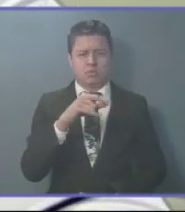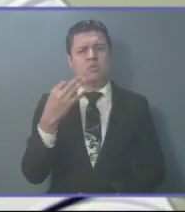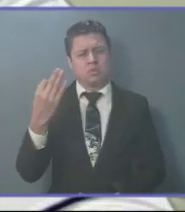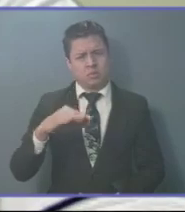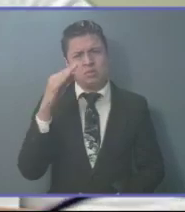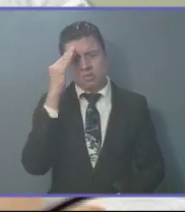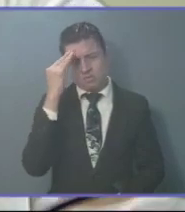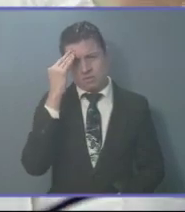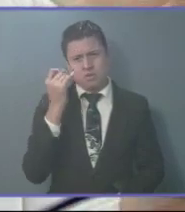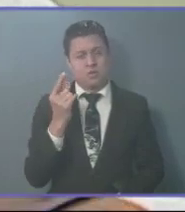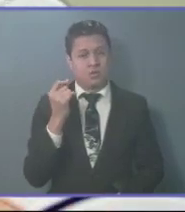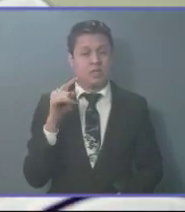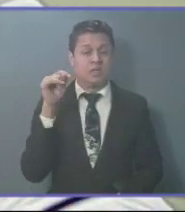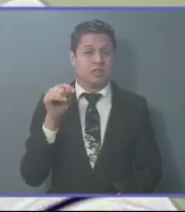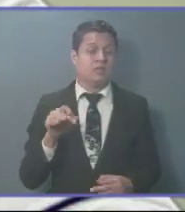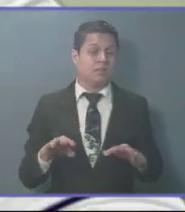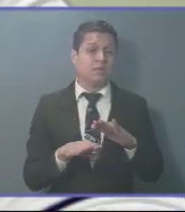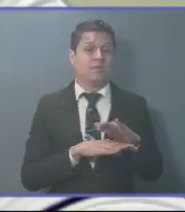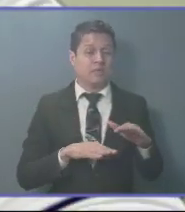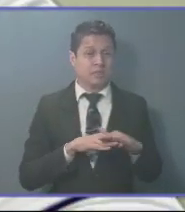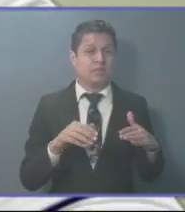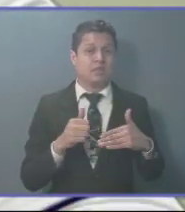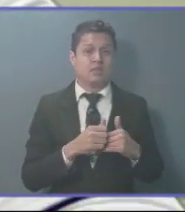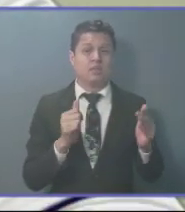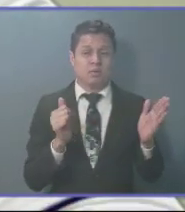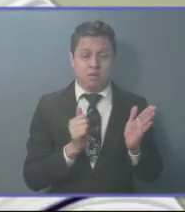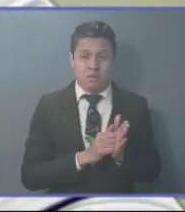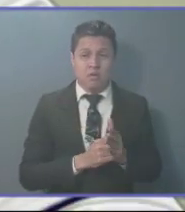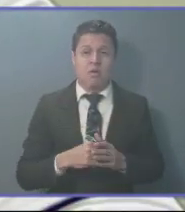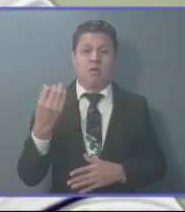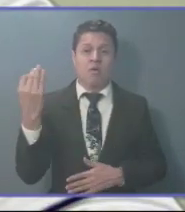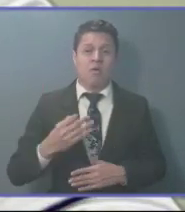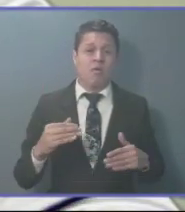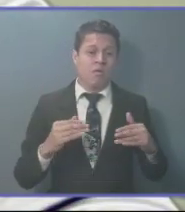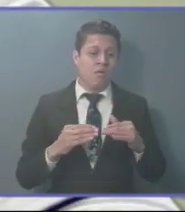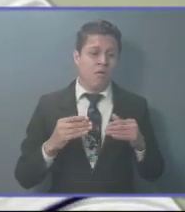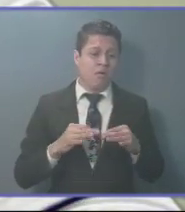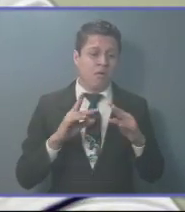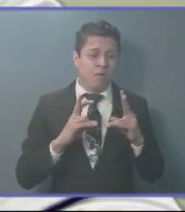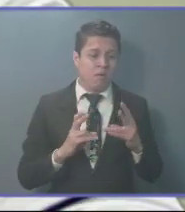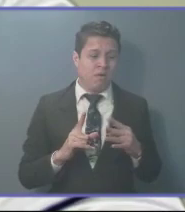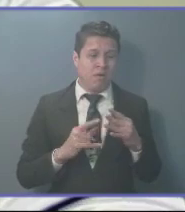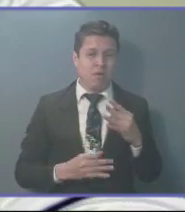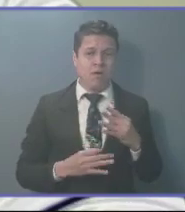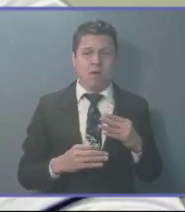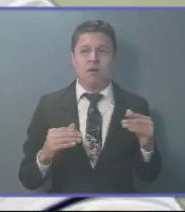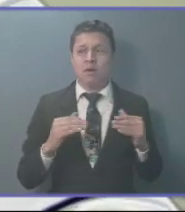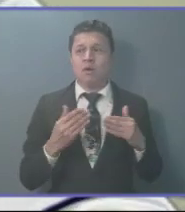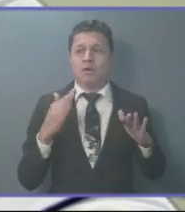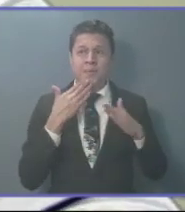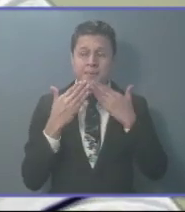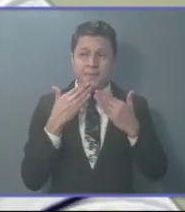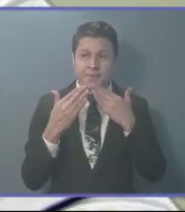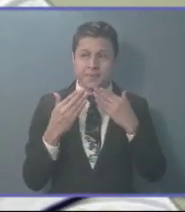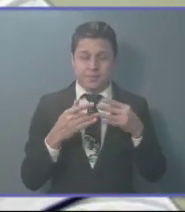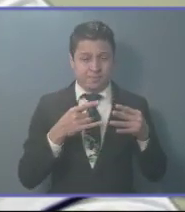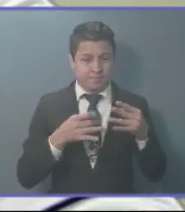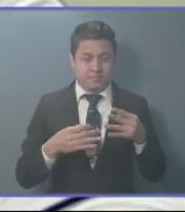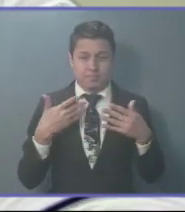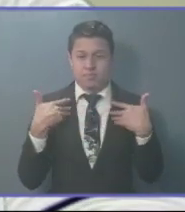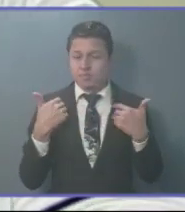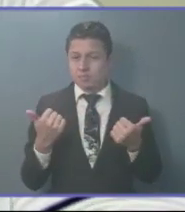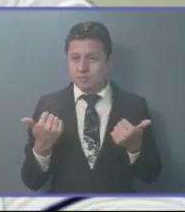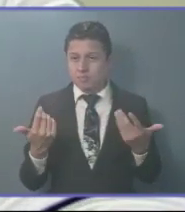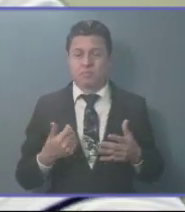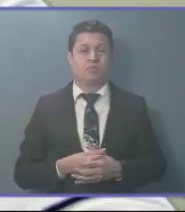de entender que sobre eso la Asamblea Legislativa también genera marcos normativos, tal como es el Código de Salud,